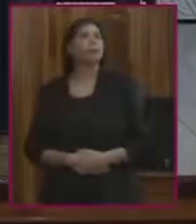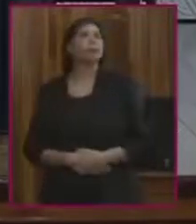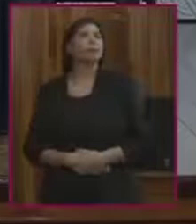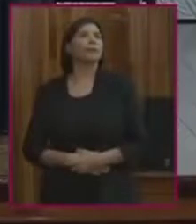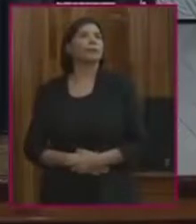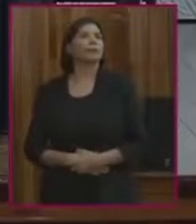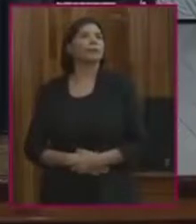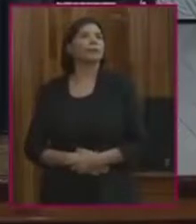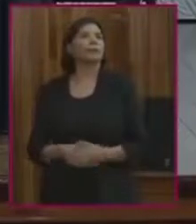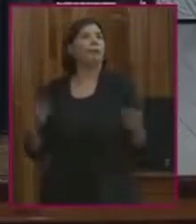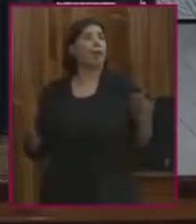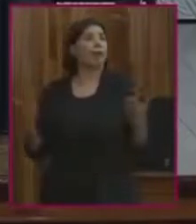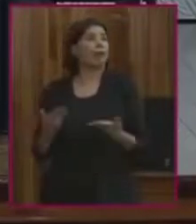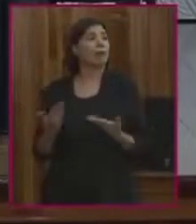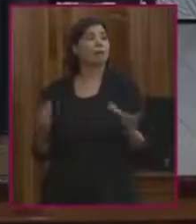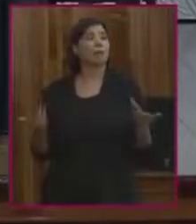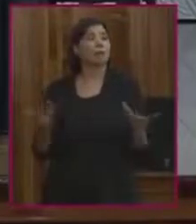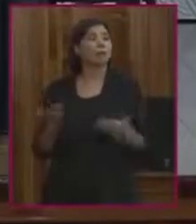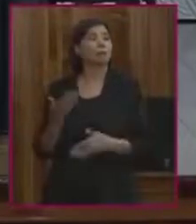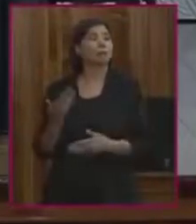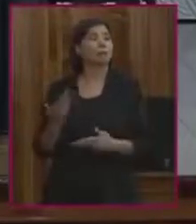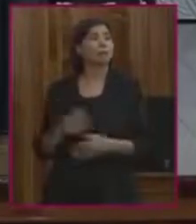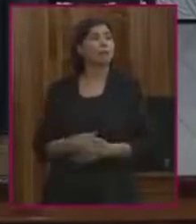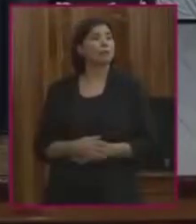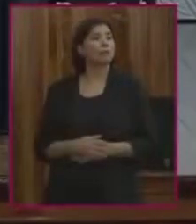pues adelante, no sé.